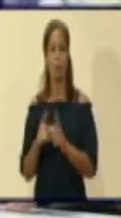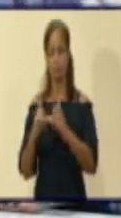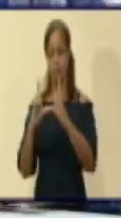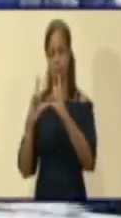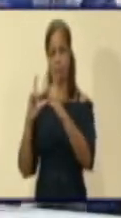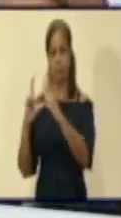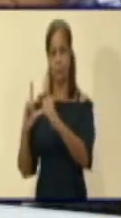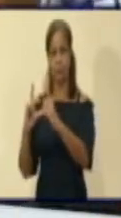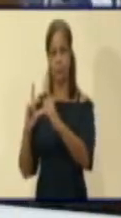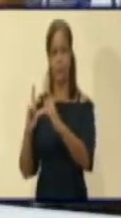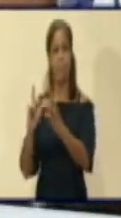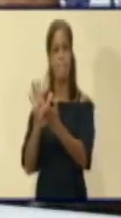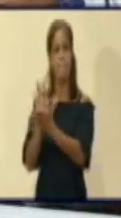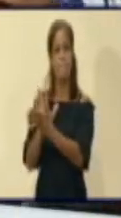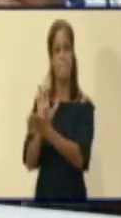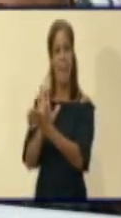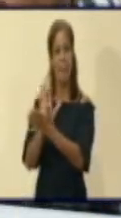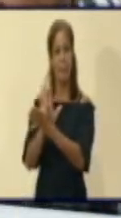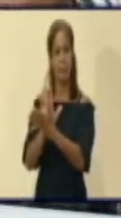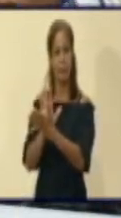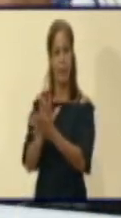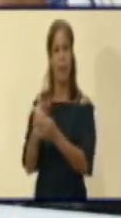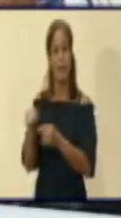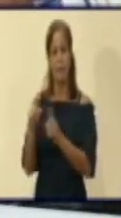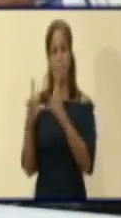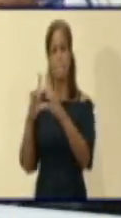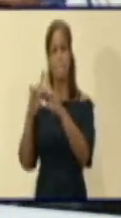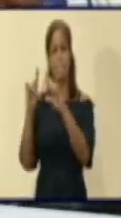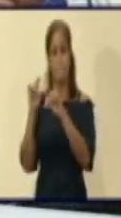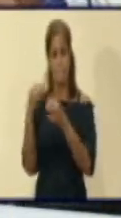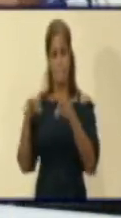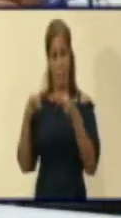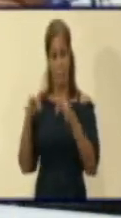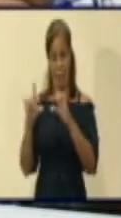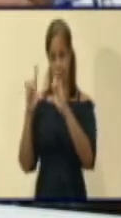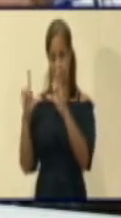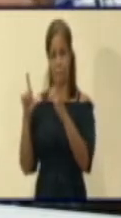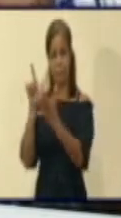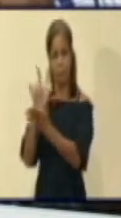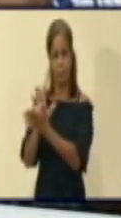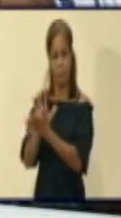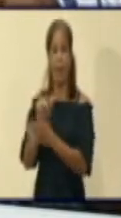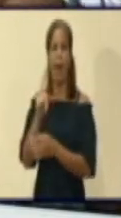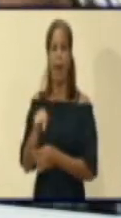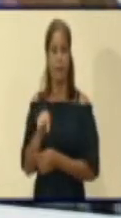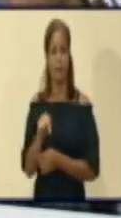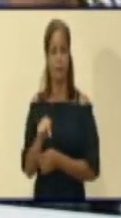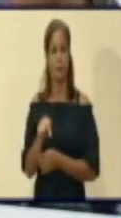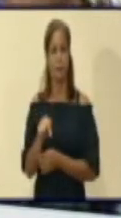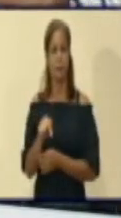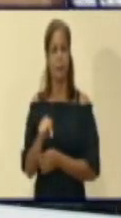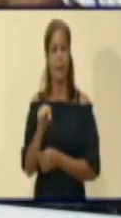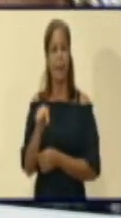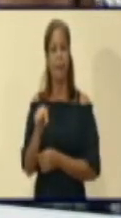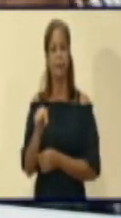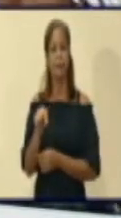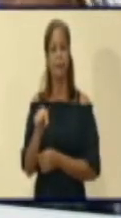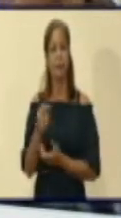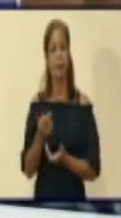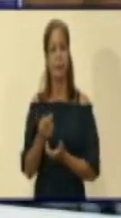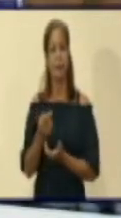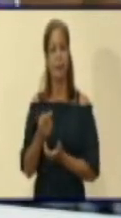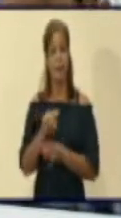Fíjense, esta pegatina que está aquí, la doy a conocer, que tienen las cifras de 1,000 hoy distribuidas fundamentalmente en Bayamo. Esta pegatina, el que la